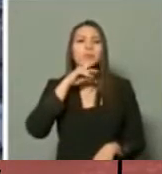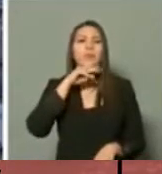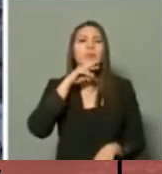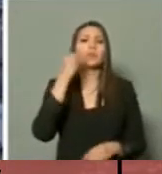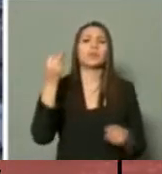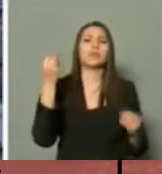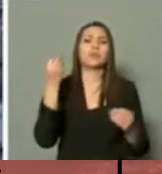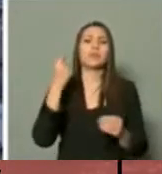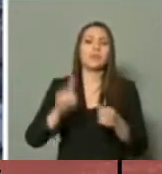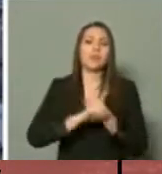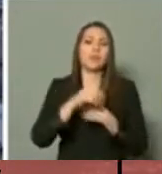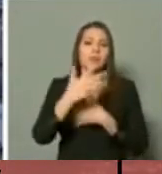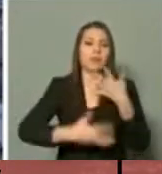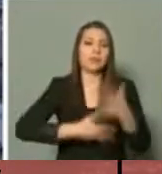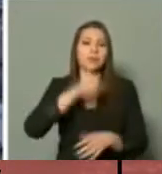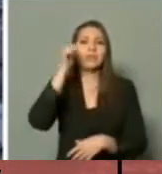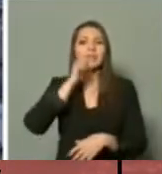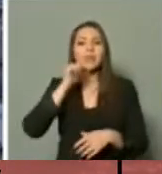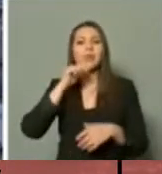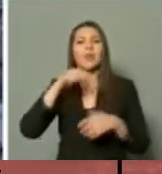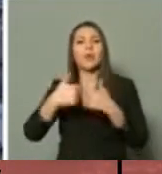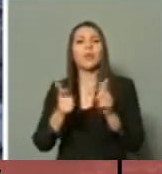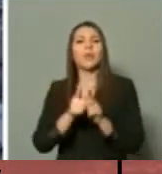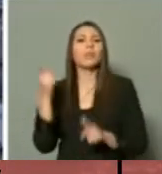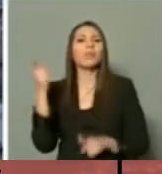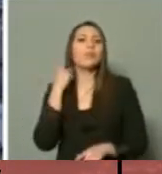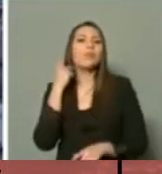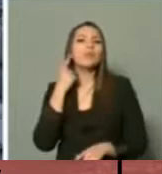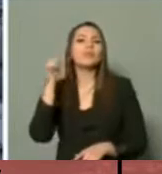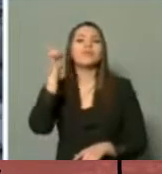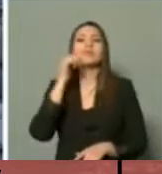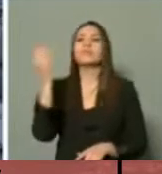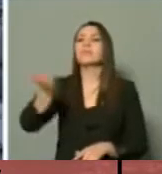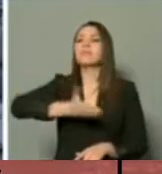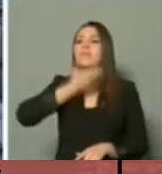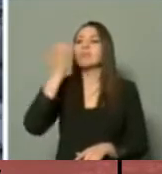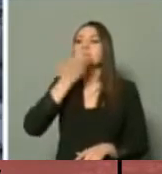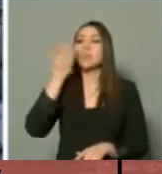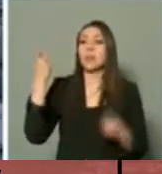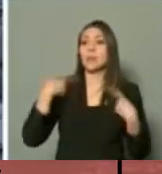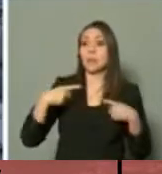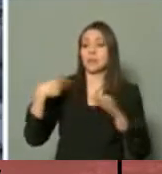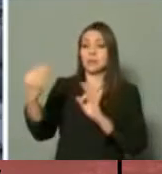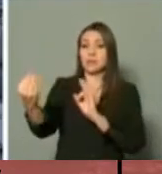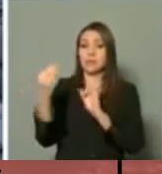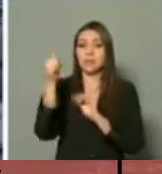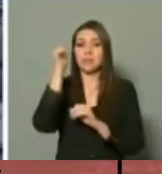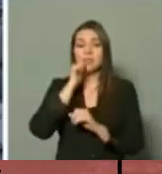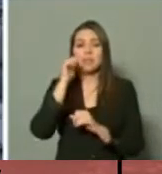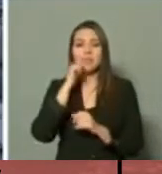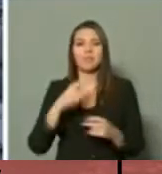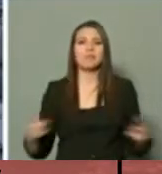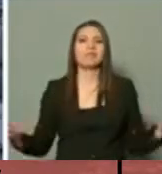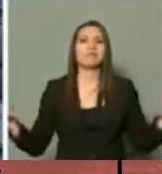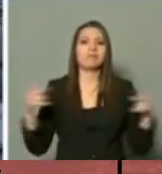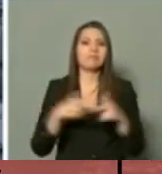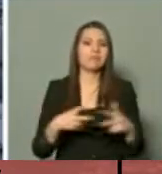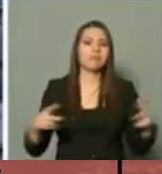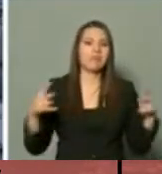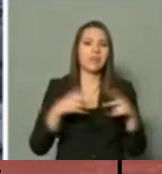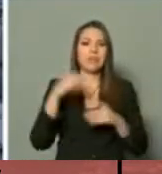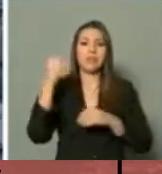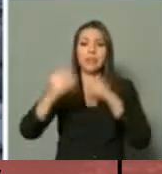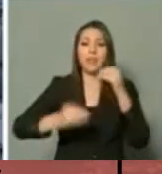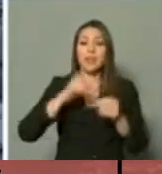los partidos están acostumbrados a enfrente de la gente pelearse, pero por atrás y a las espaldas de nosotros se dedican